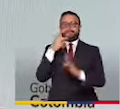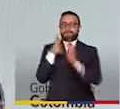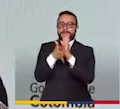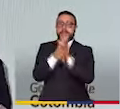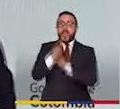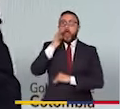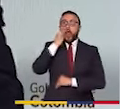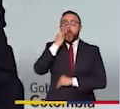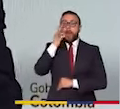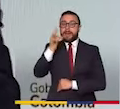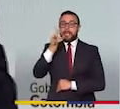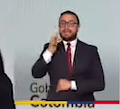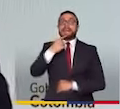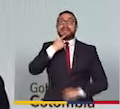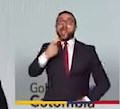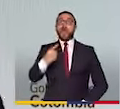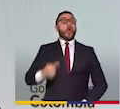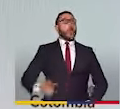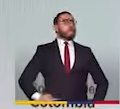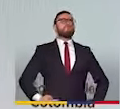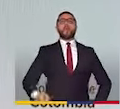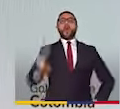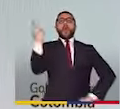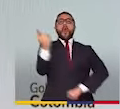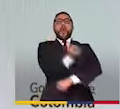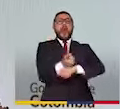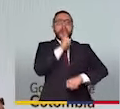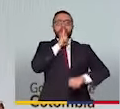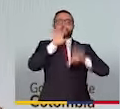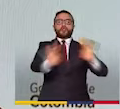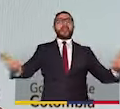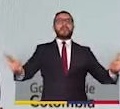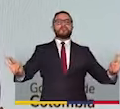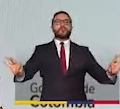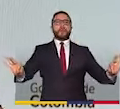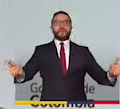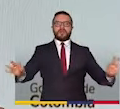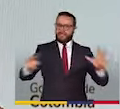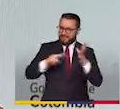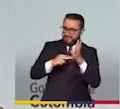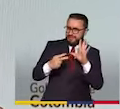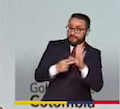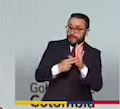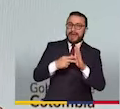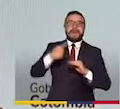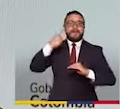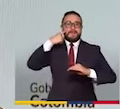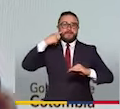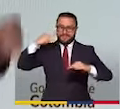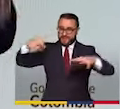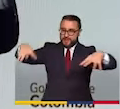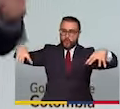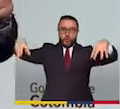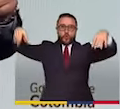dijo. Y consistió en que mandó sus aviones a bombardear las emisoras de radio para que